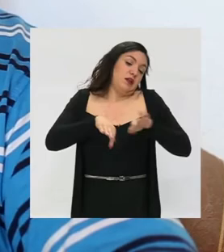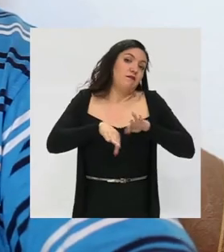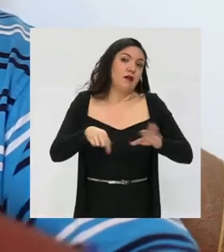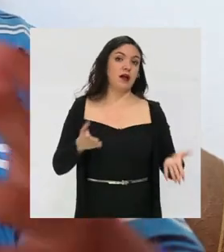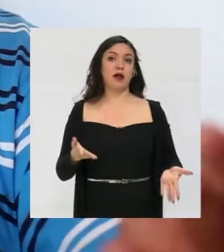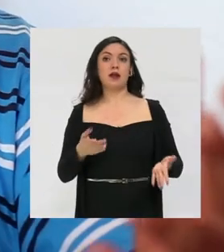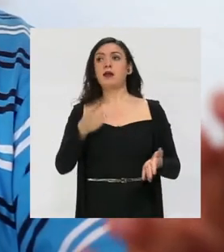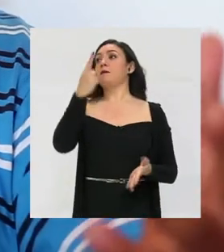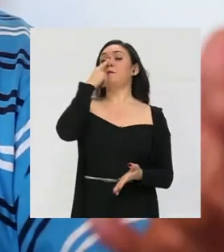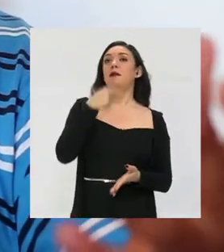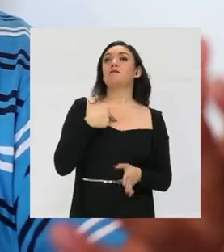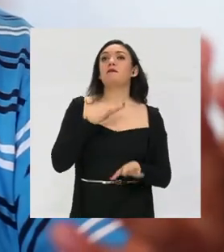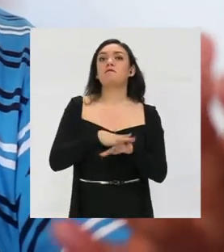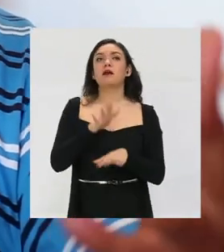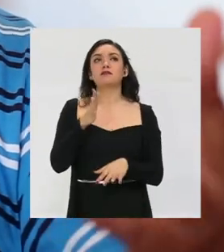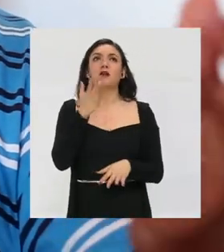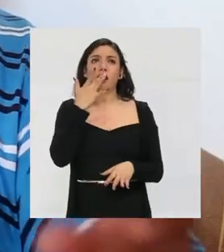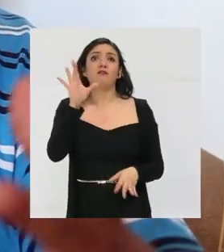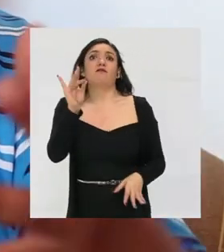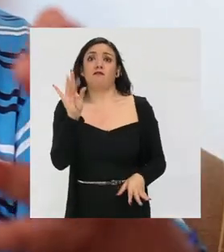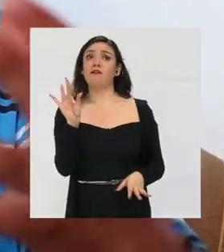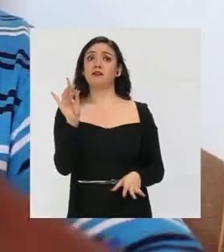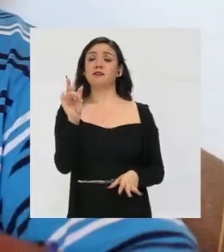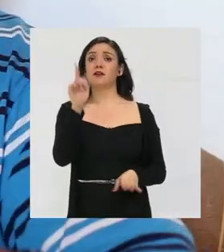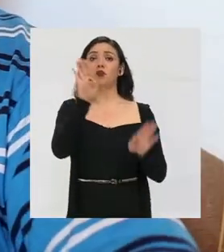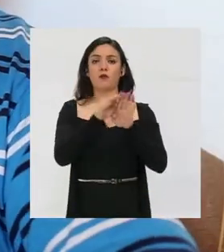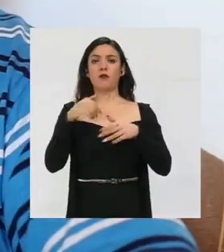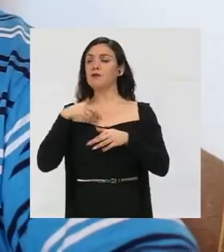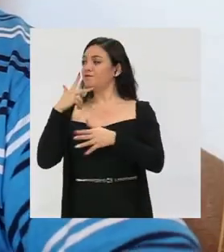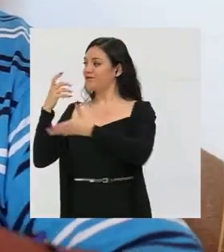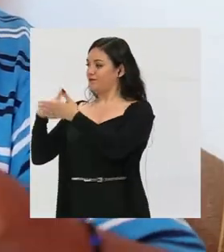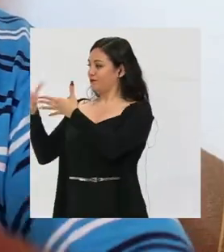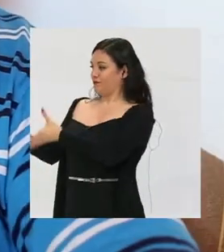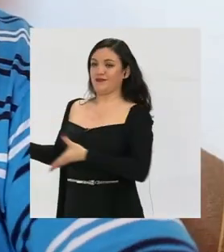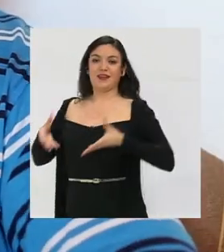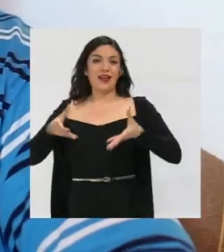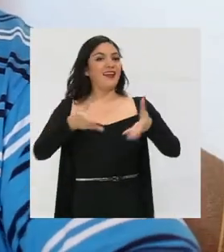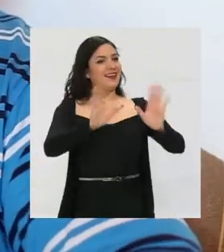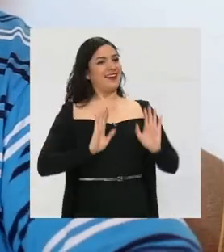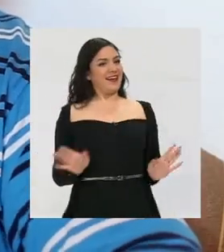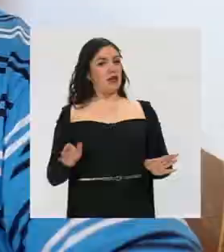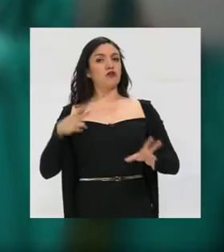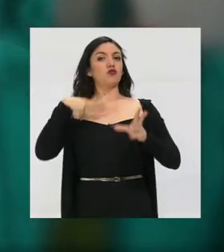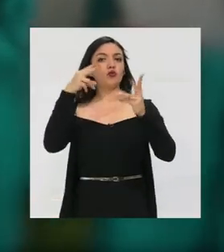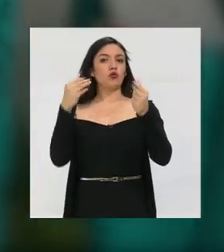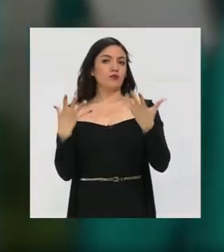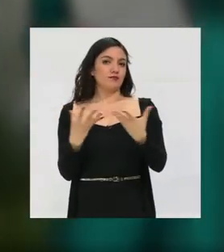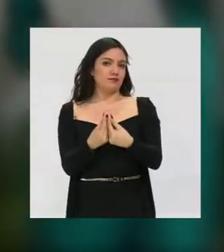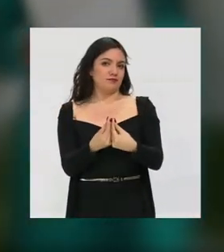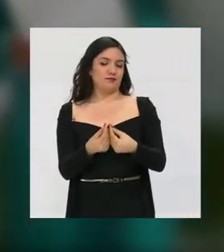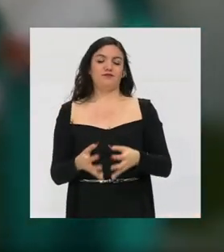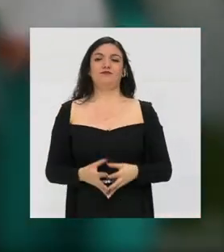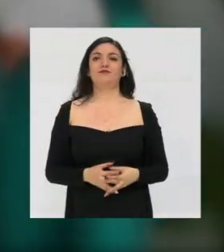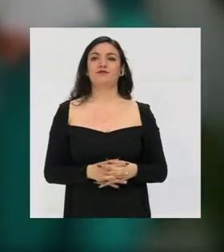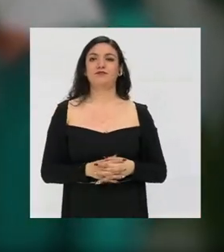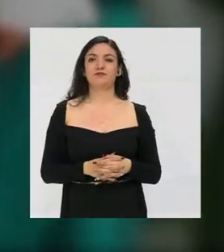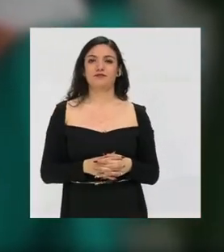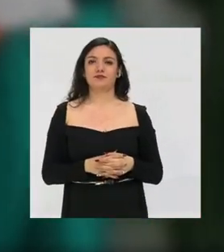porque... Y me era más fácil llegar con un regalo que estar en el momento, ¿no?